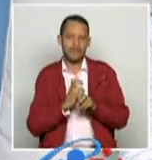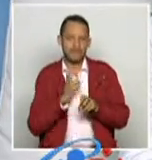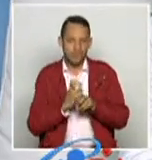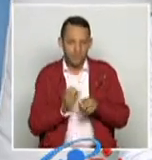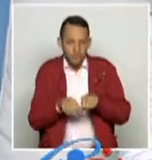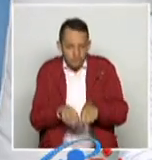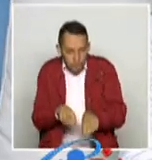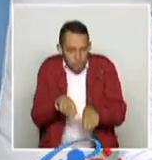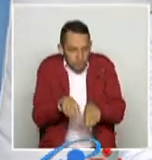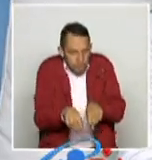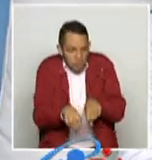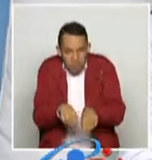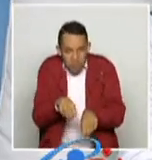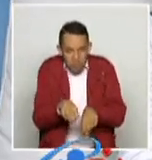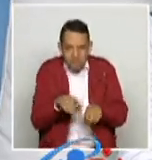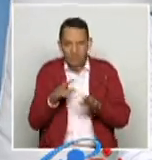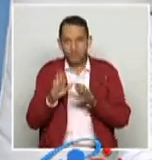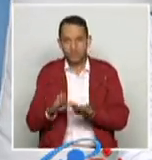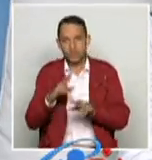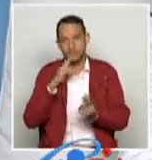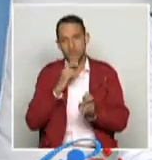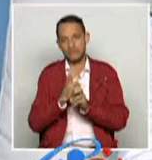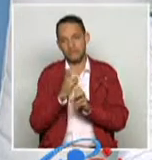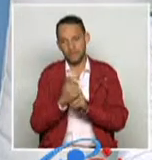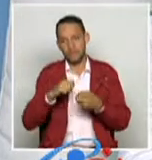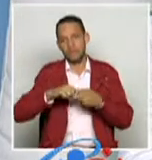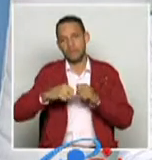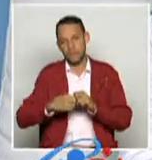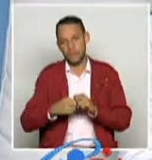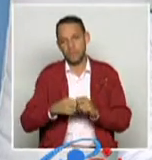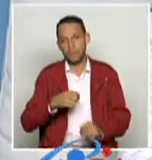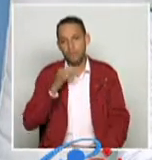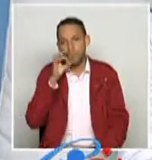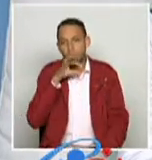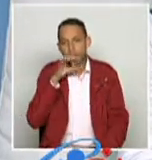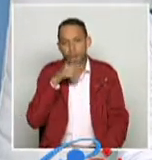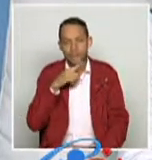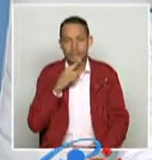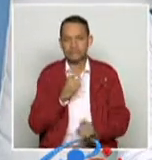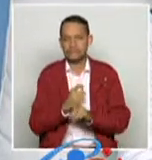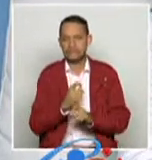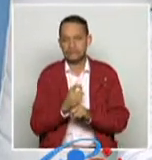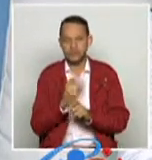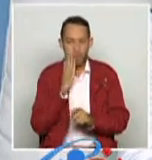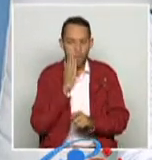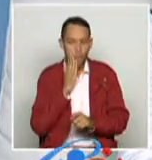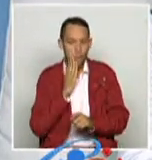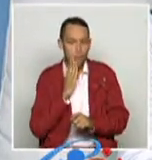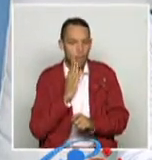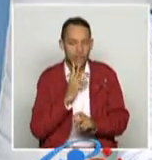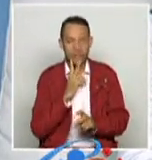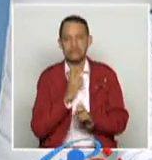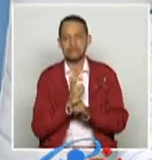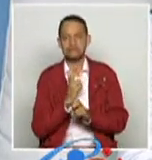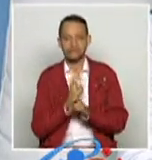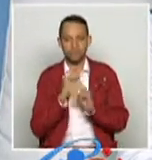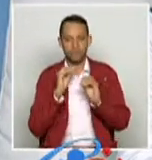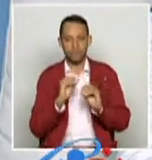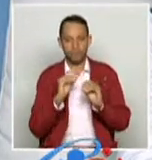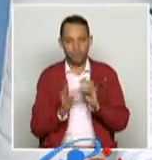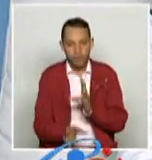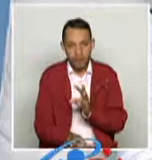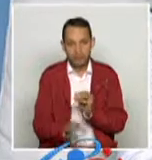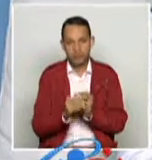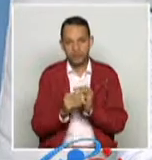empieza a caminar o a correr, se presenta también la coloración morada en la piel y adicionalmente son